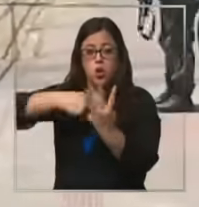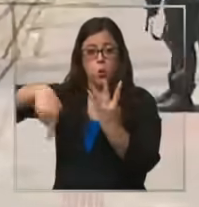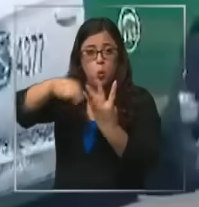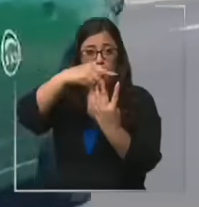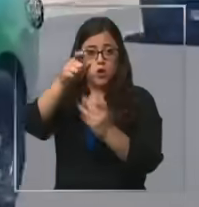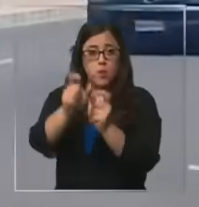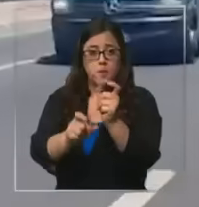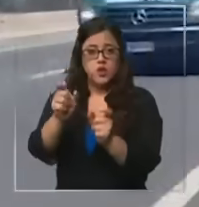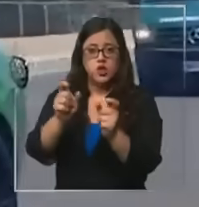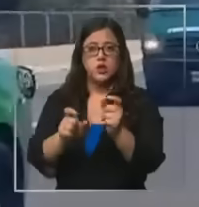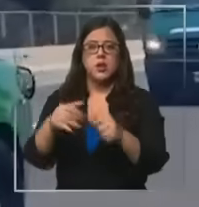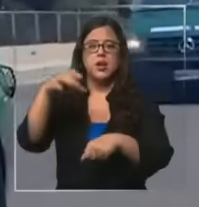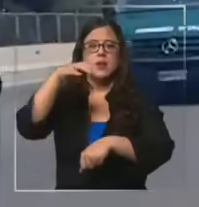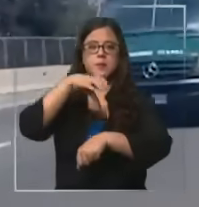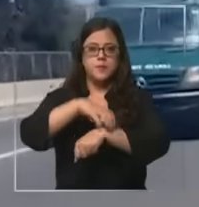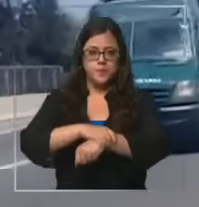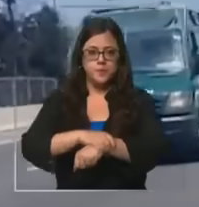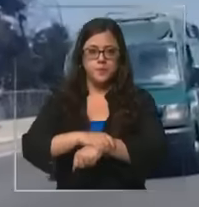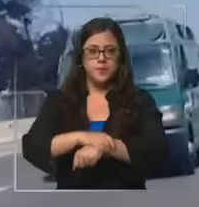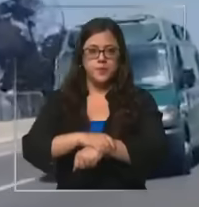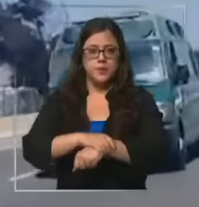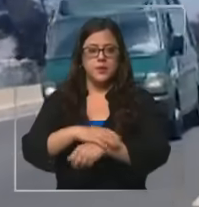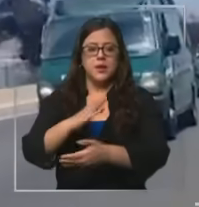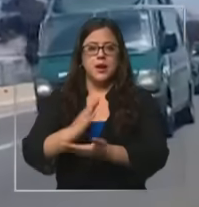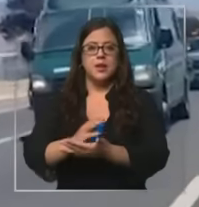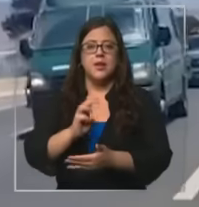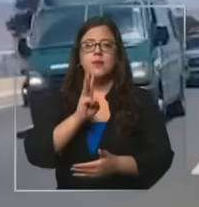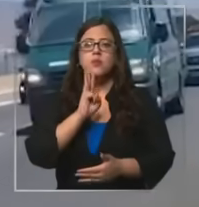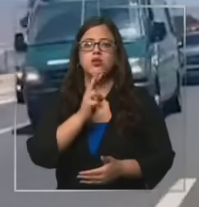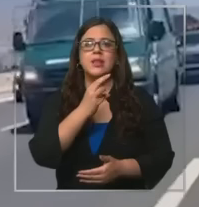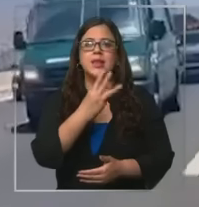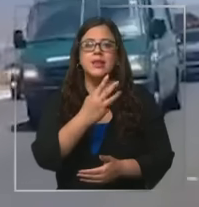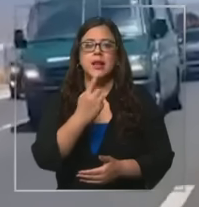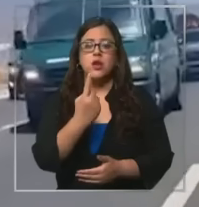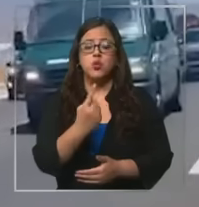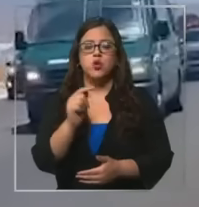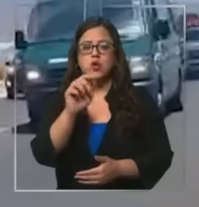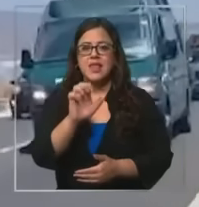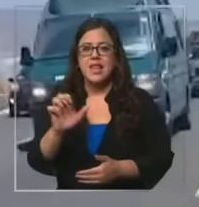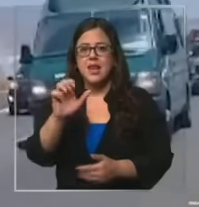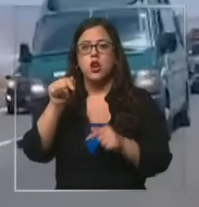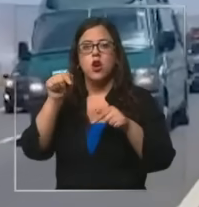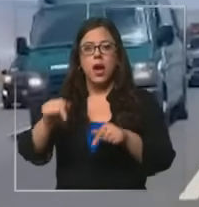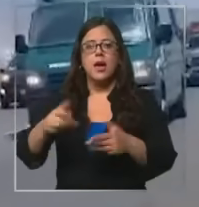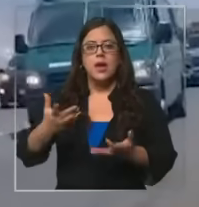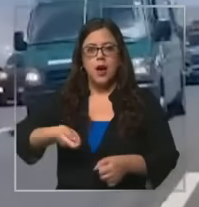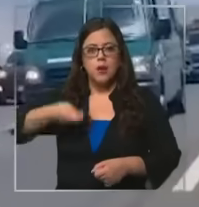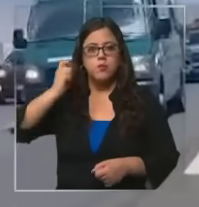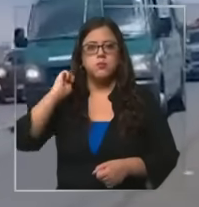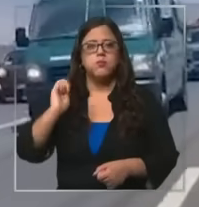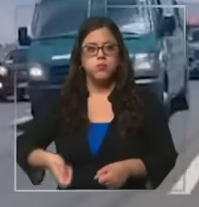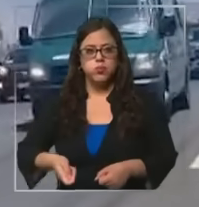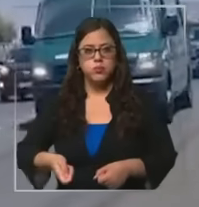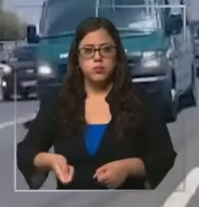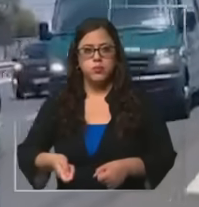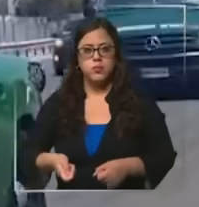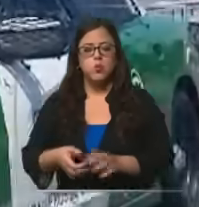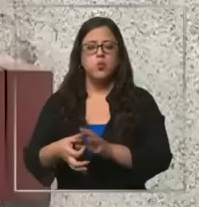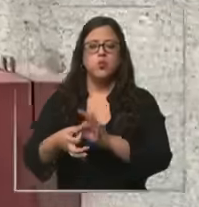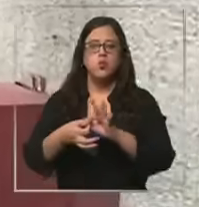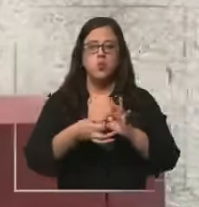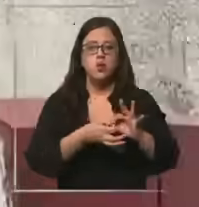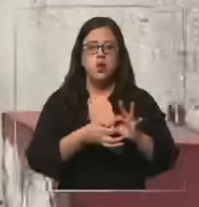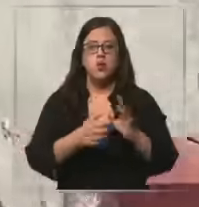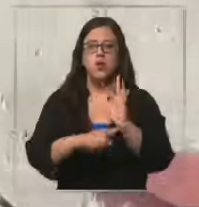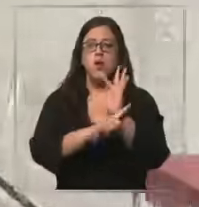ellos quedaron detenidos hasta este miércoles 31 de enero, cuando se realizará finalmente la formalización de cargos. Esto porque